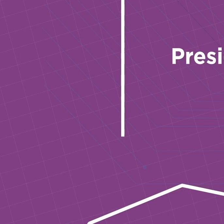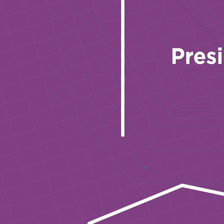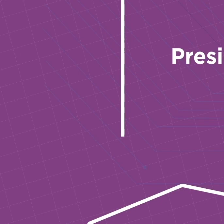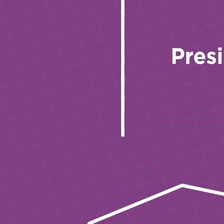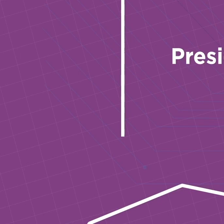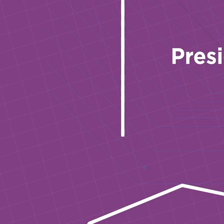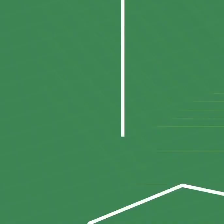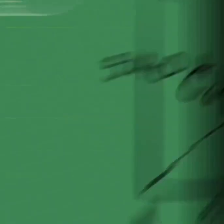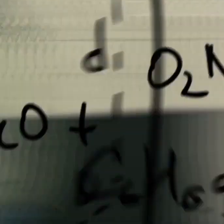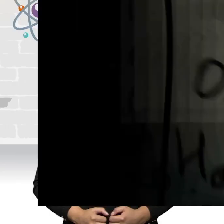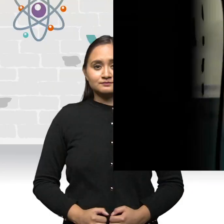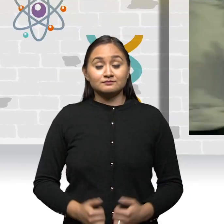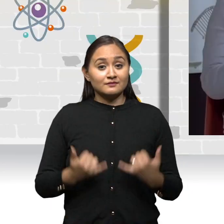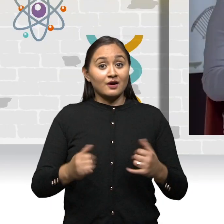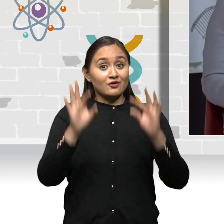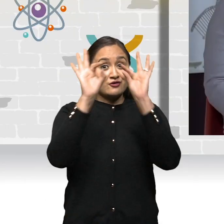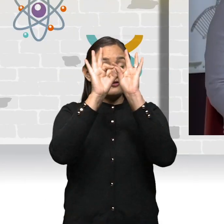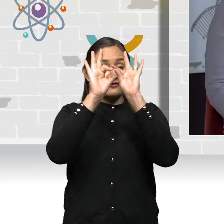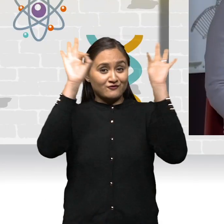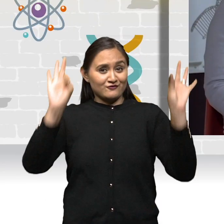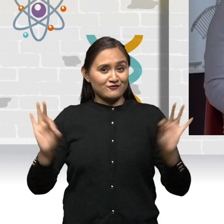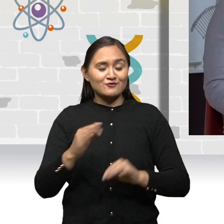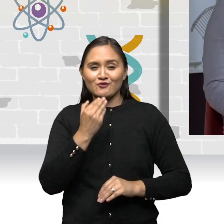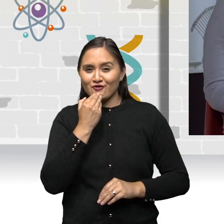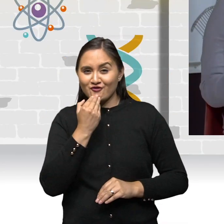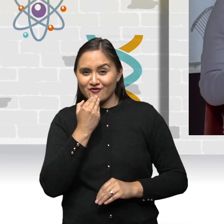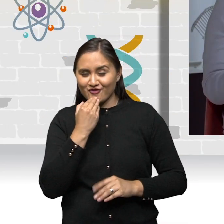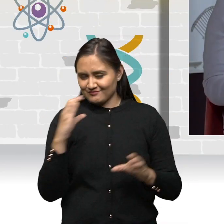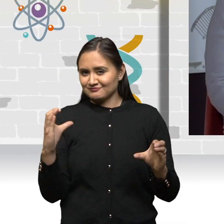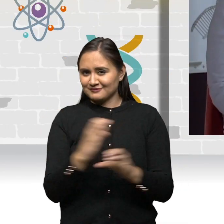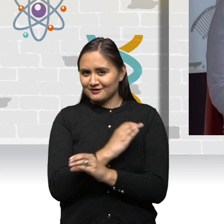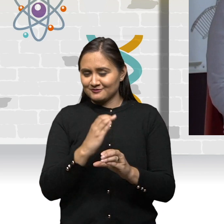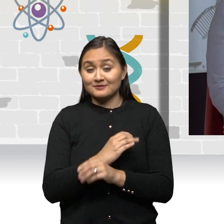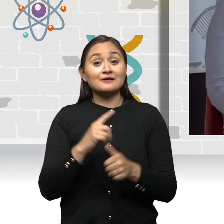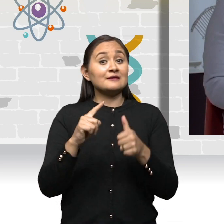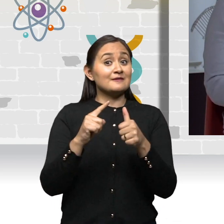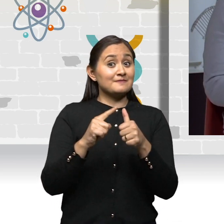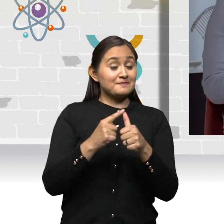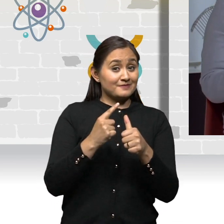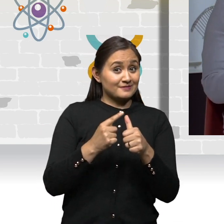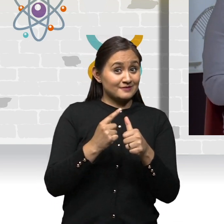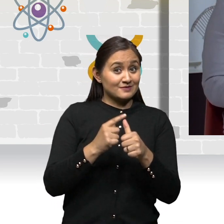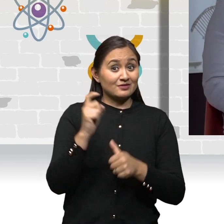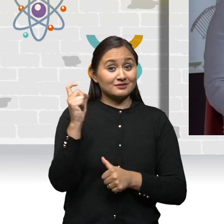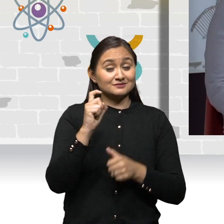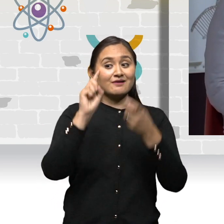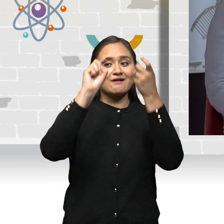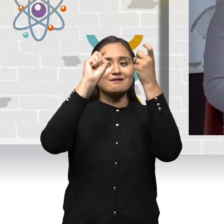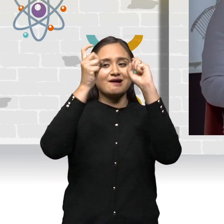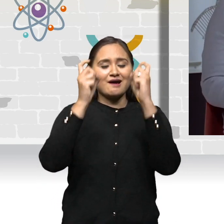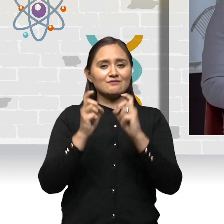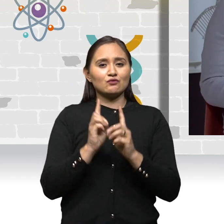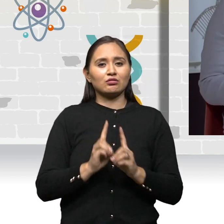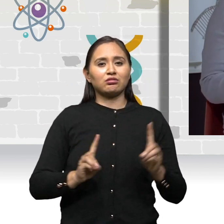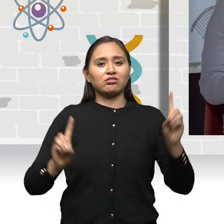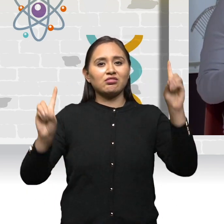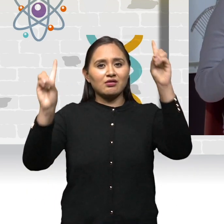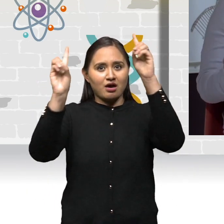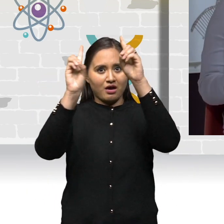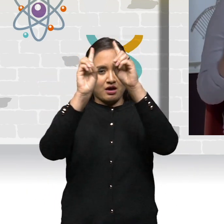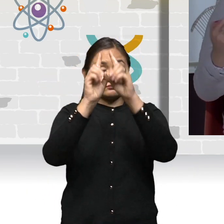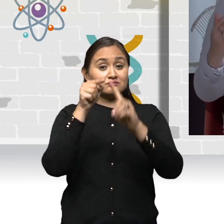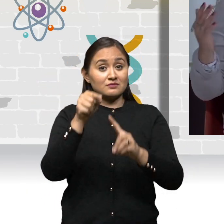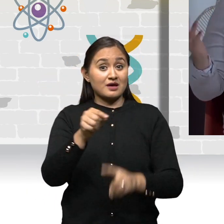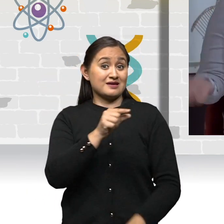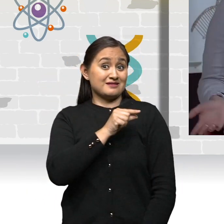grados centígrados? Usemos la ecuación que acabamos de deducir para calcular. Primero, debemos de transformar los datos que nos